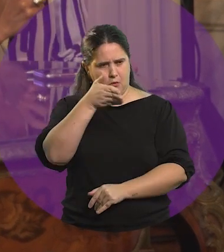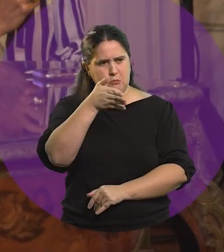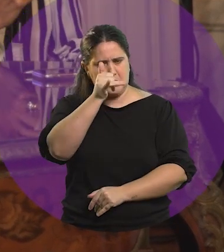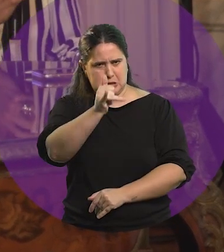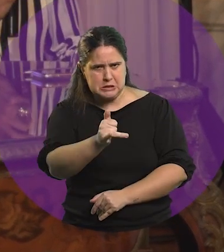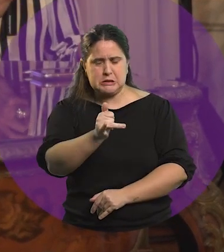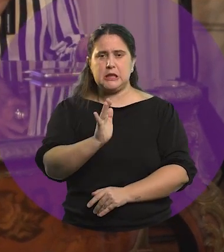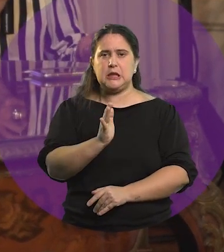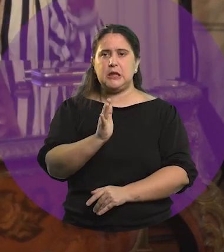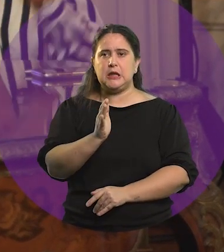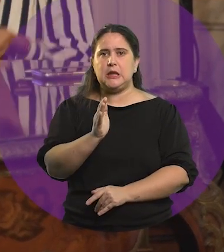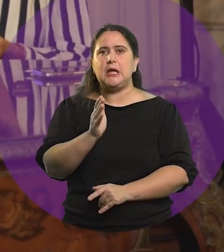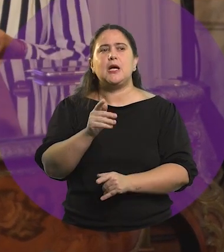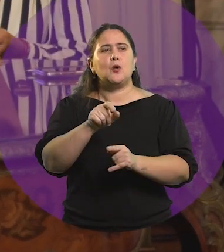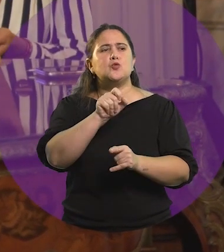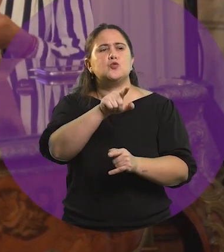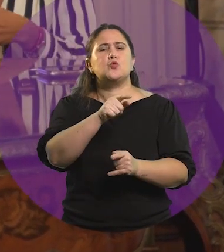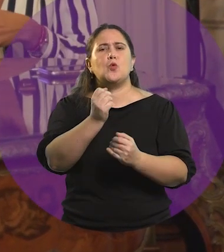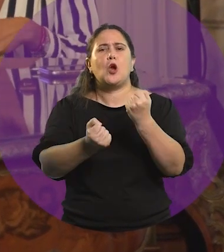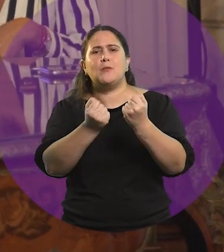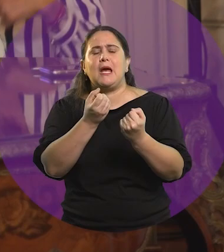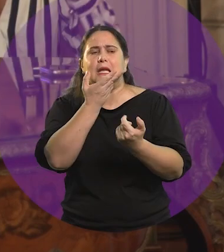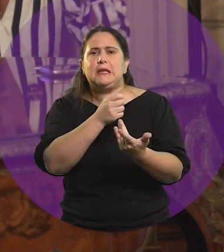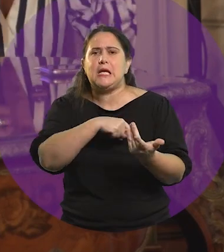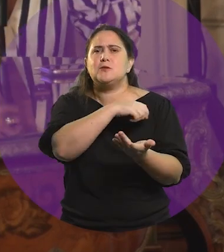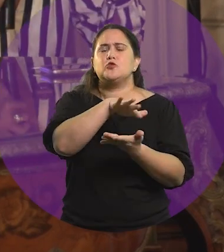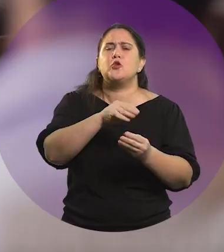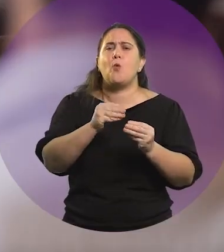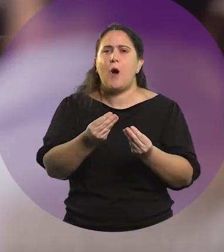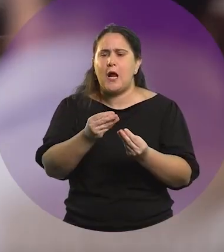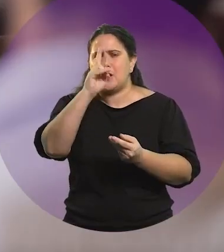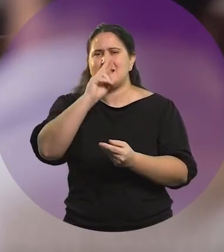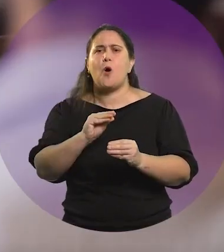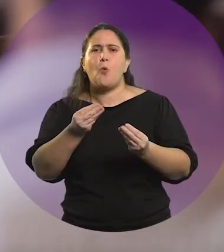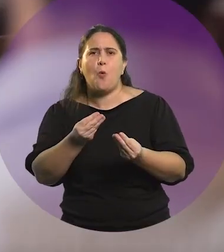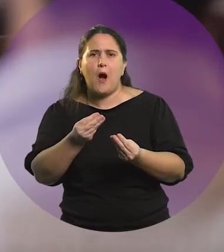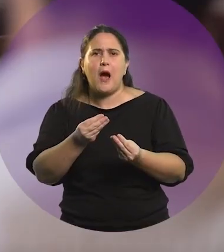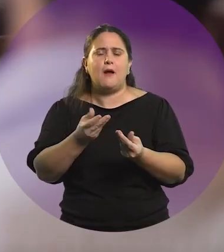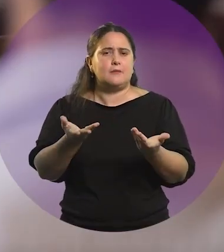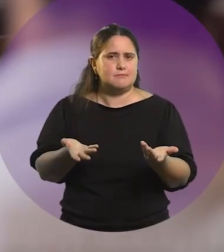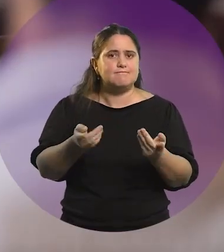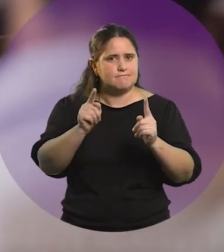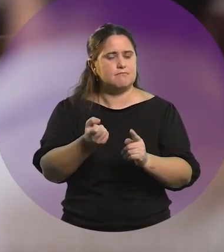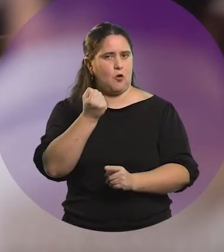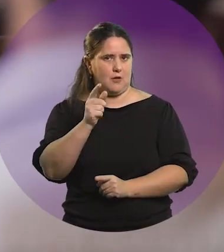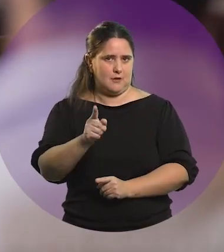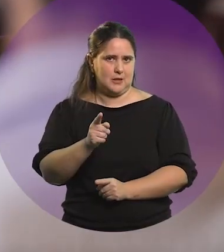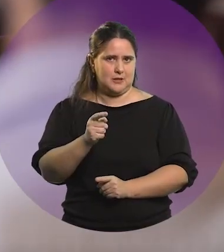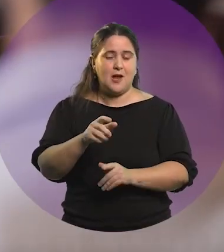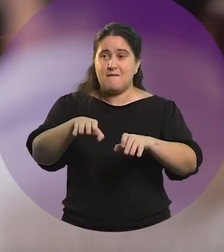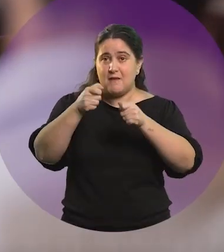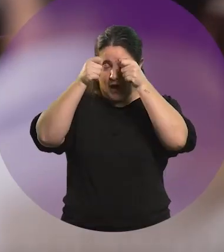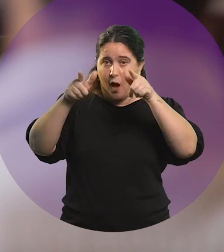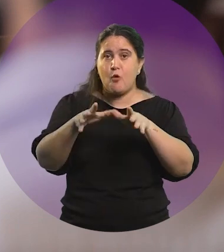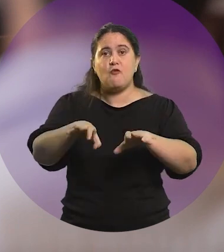sí participamos en estas áreas, ¿qué condición socioeconómica tenemos? ¿Cuál es nuestra raza? ¿Cuál es nuestra etnia? ¿Somos